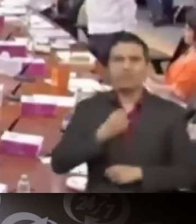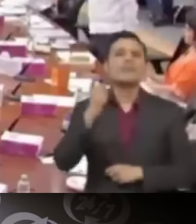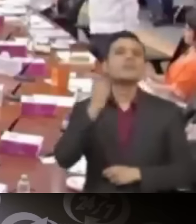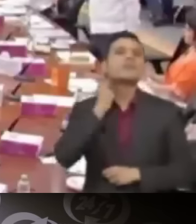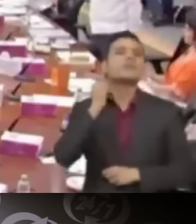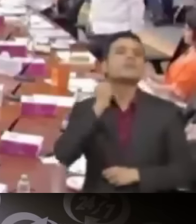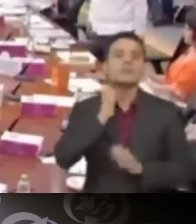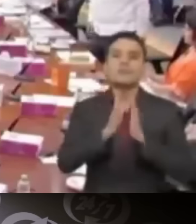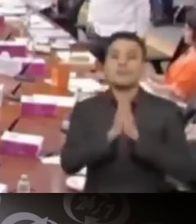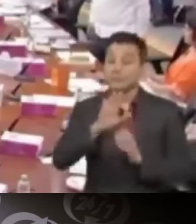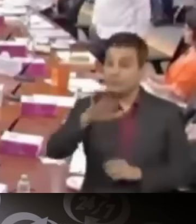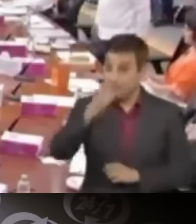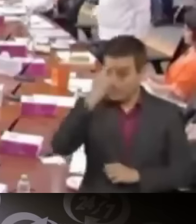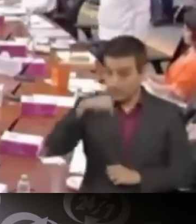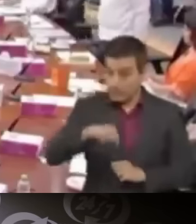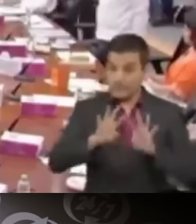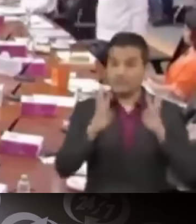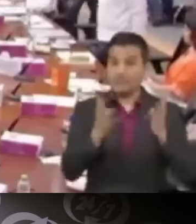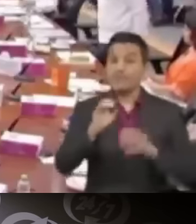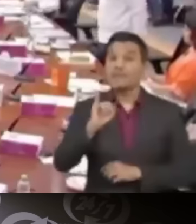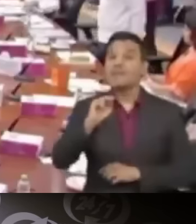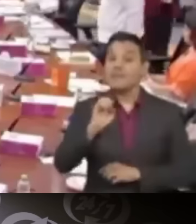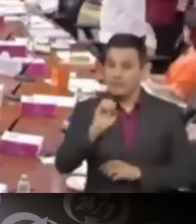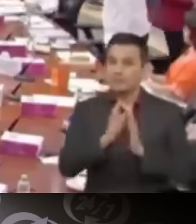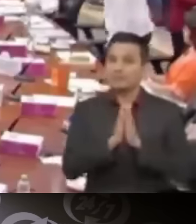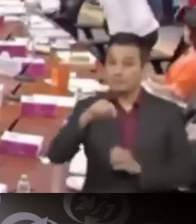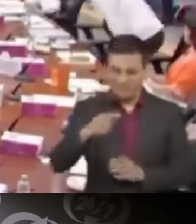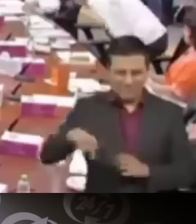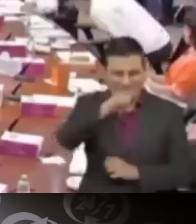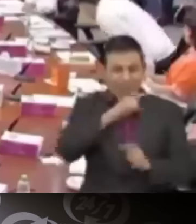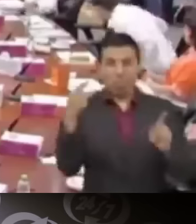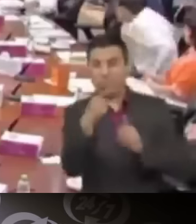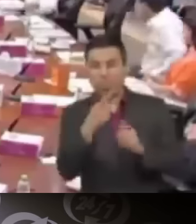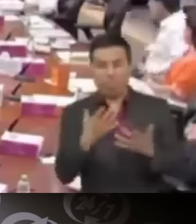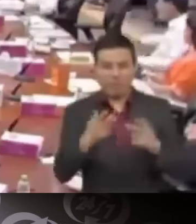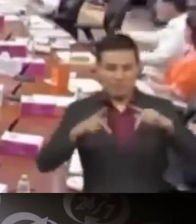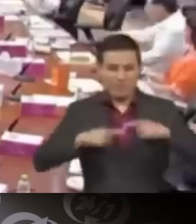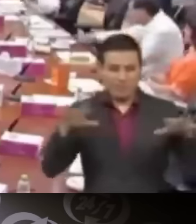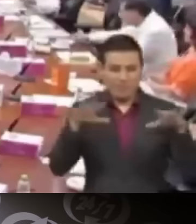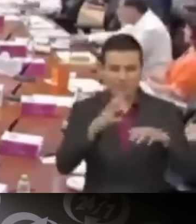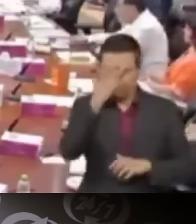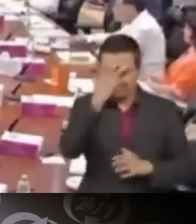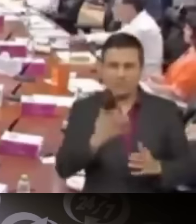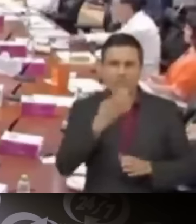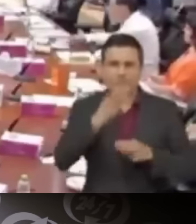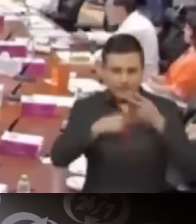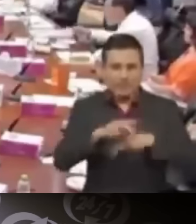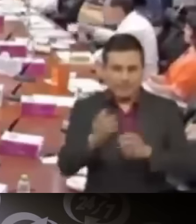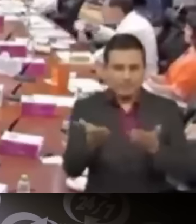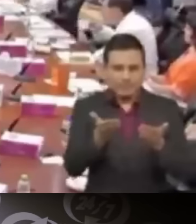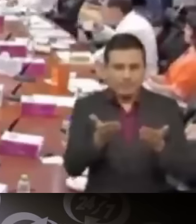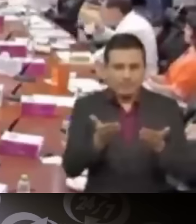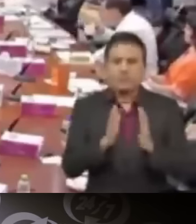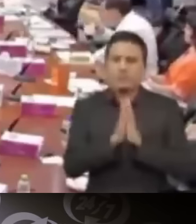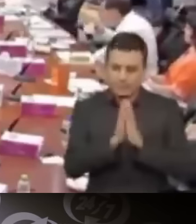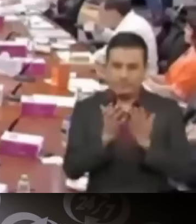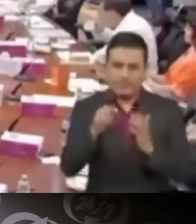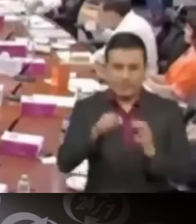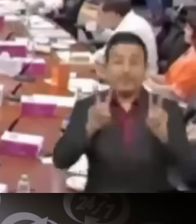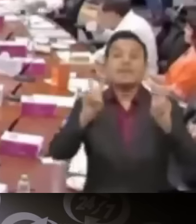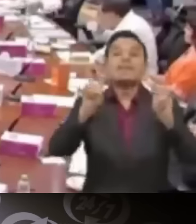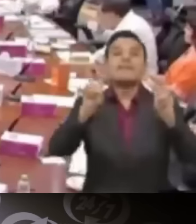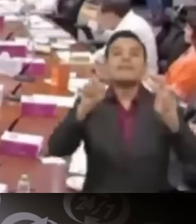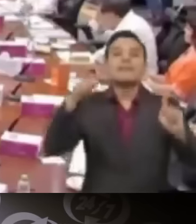Diputados, senadores, están ustedes en la herradura de la democracia. Este es el nivel del debate que le quieren dar a la ciudadanía. Bienvenidos, por favor, si se apegan al punto